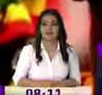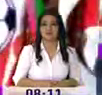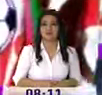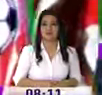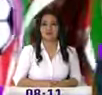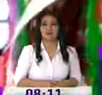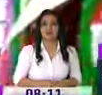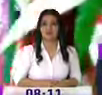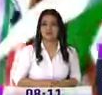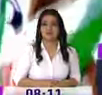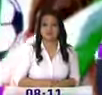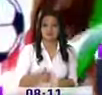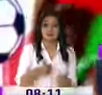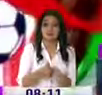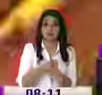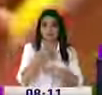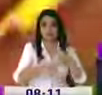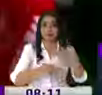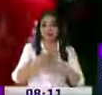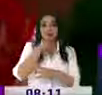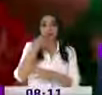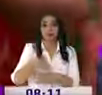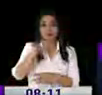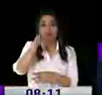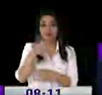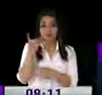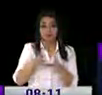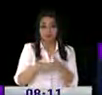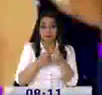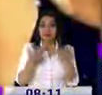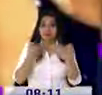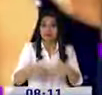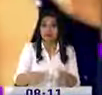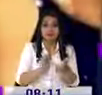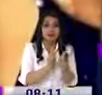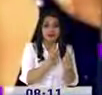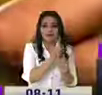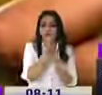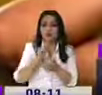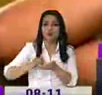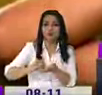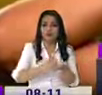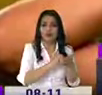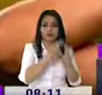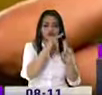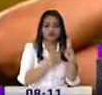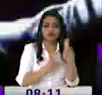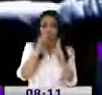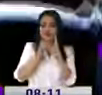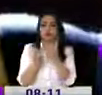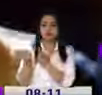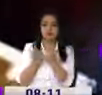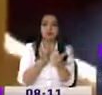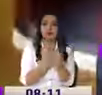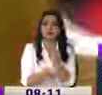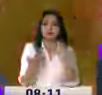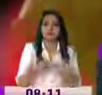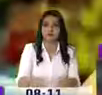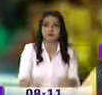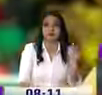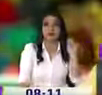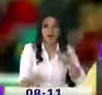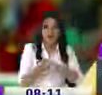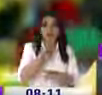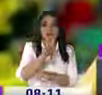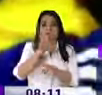A pocos meses de que el Mundial Rusia 2018 empiece, en cada confederación se van conociendo las selecciones clasificadas, hasta llegar a los 32